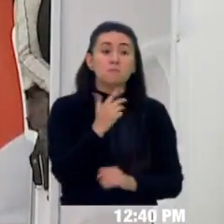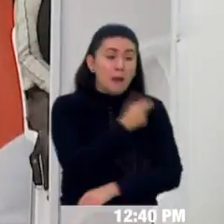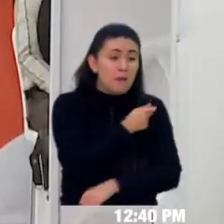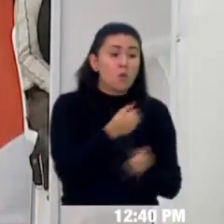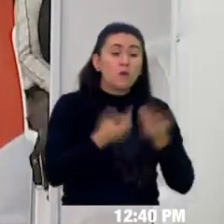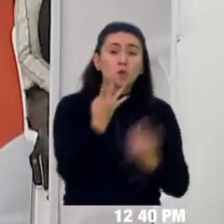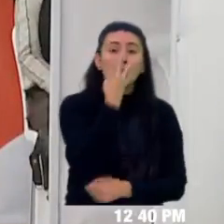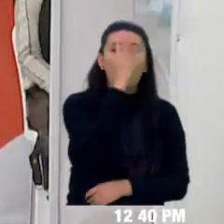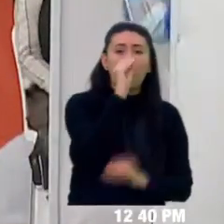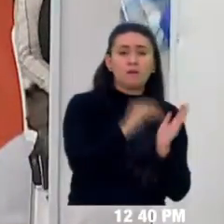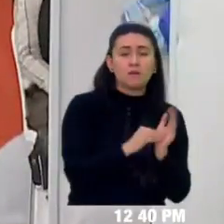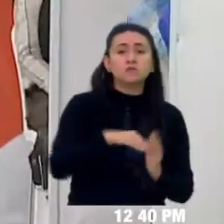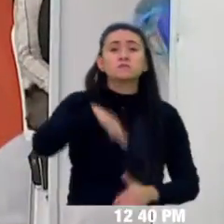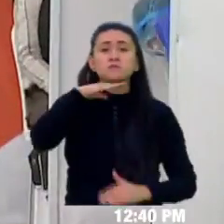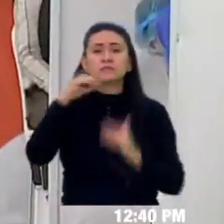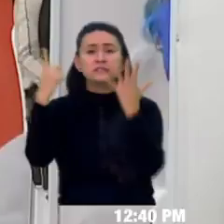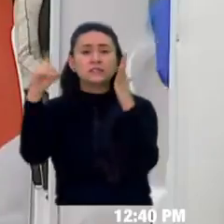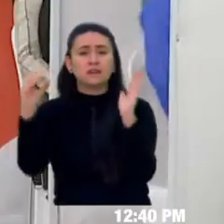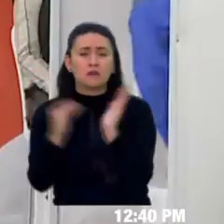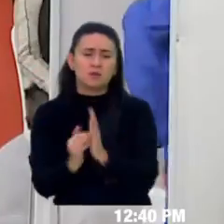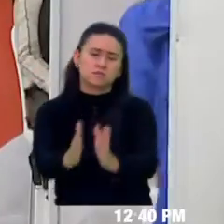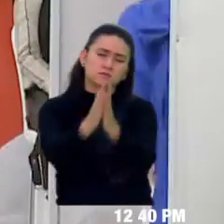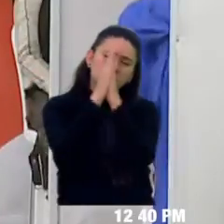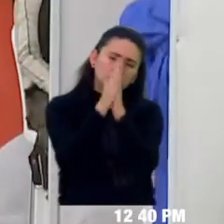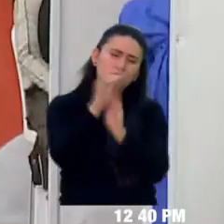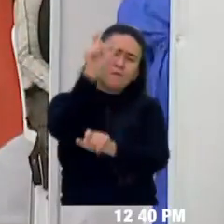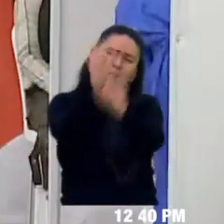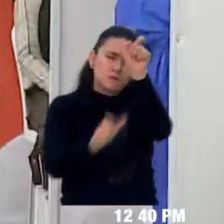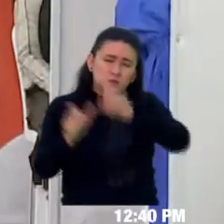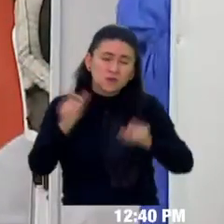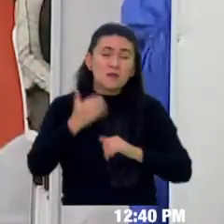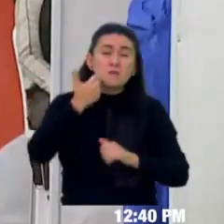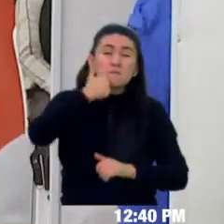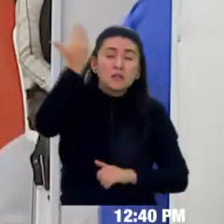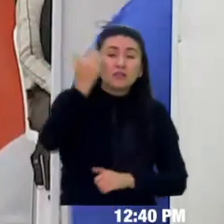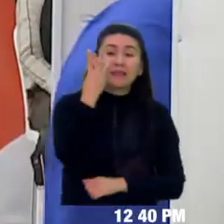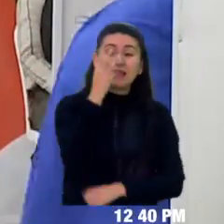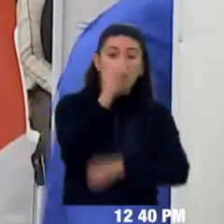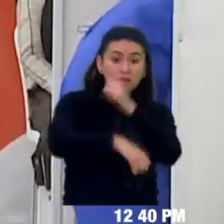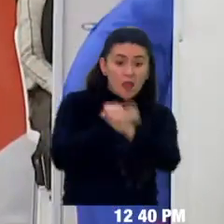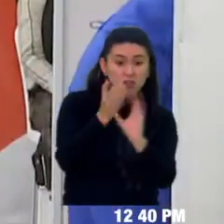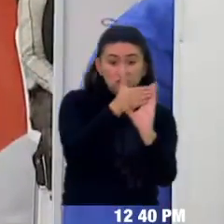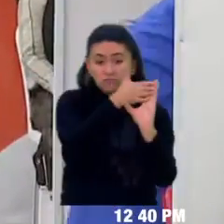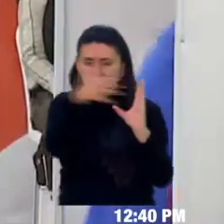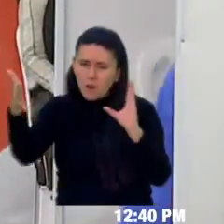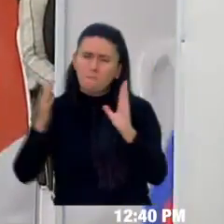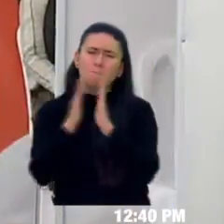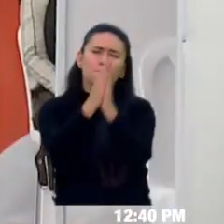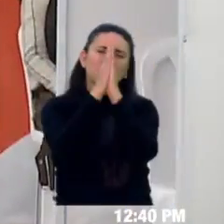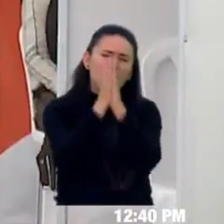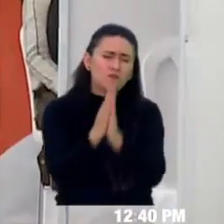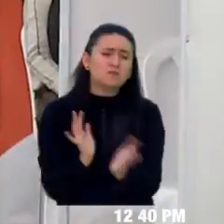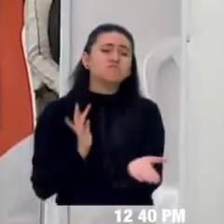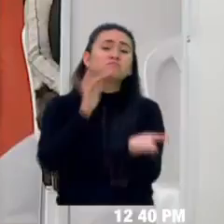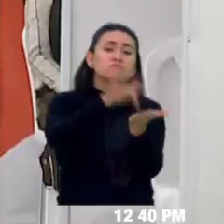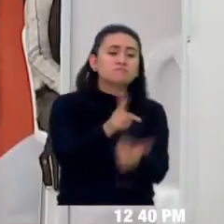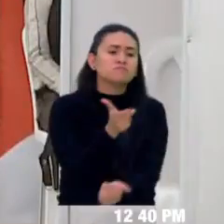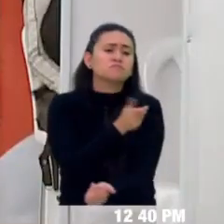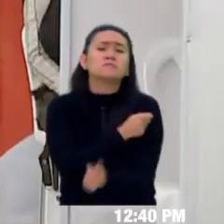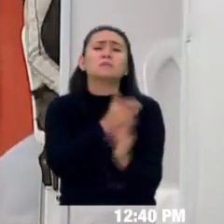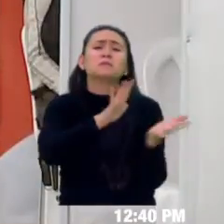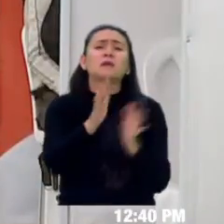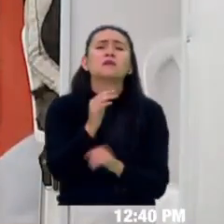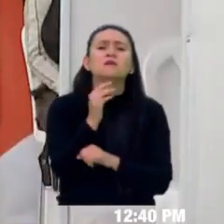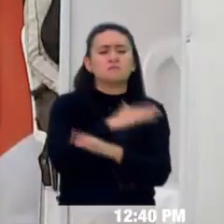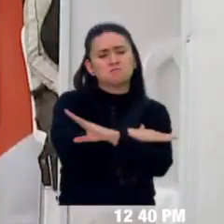Yo le quiero rogar a la ciudad de Bogotá, a todas las personas mayores de 30 años, por favor, para vacunarse hay que invertir más o menos